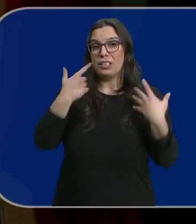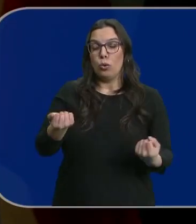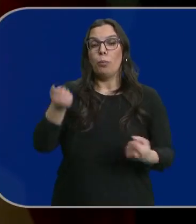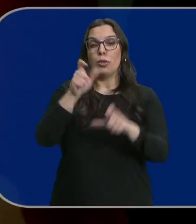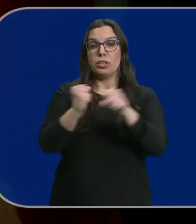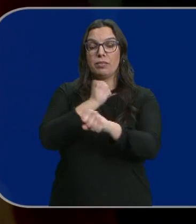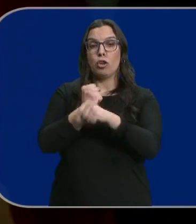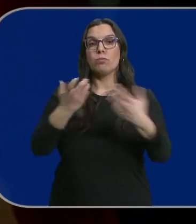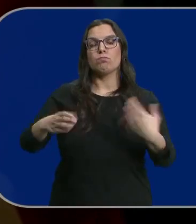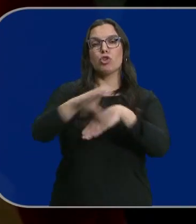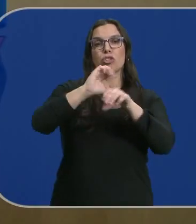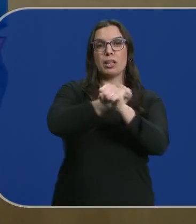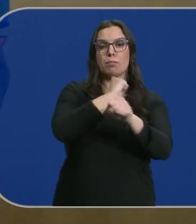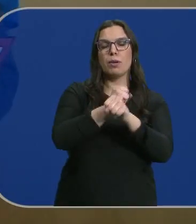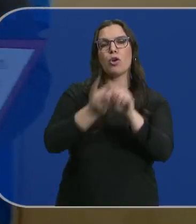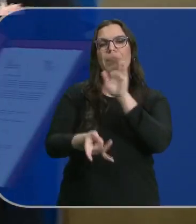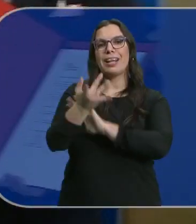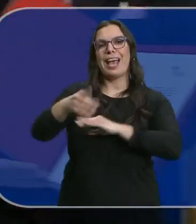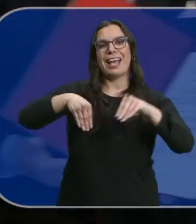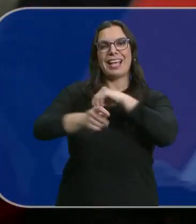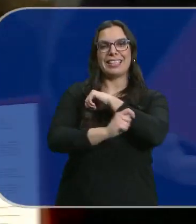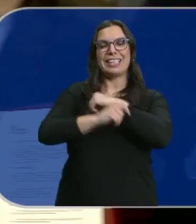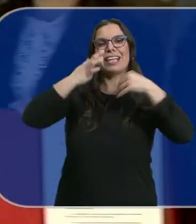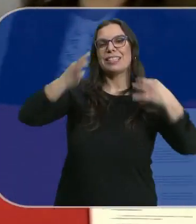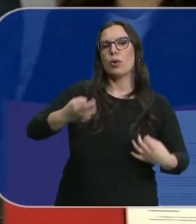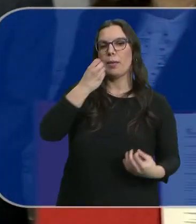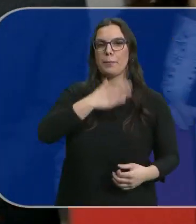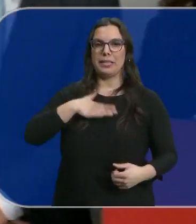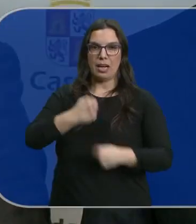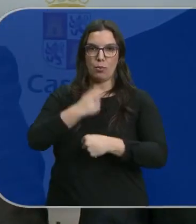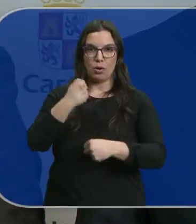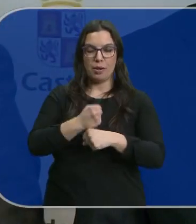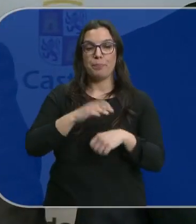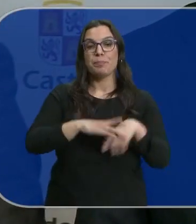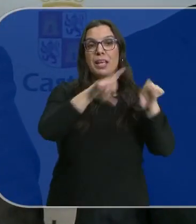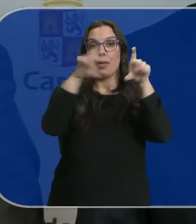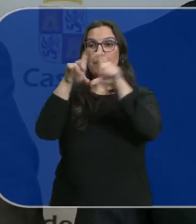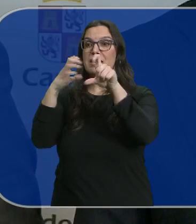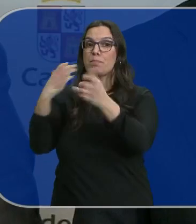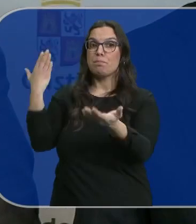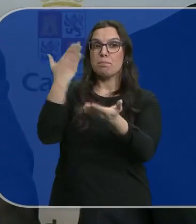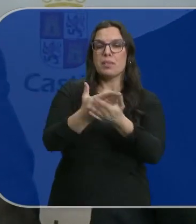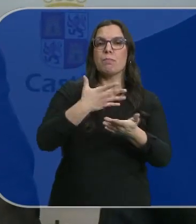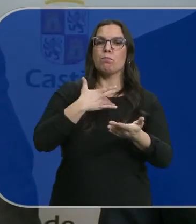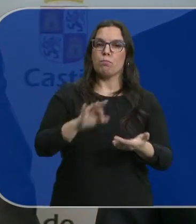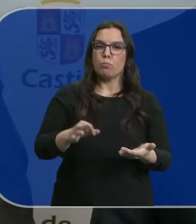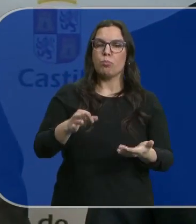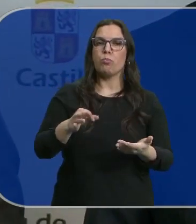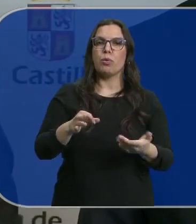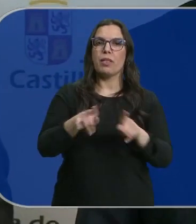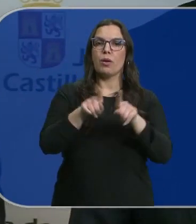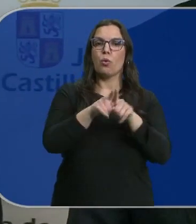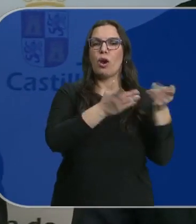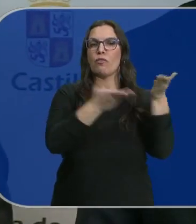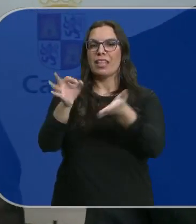los trabajadores, la Consejería de Empleo ha creado una estrategia de seguridad y bienestar laboral. Las empresas que lo soliciten podrán acceder a una carta